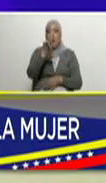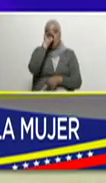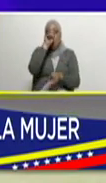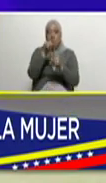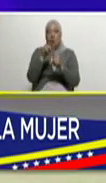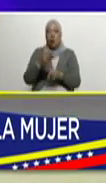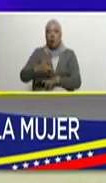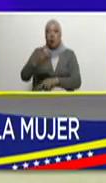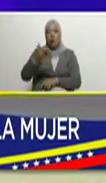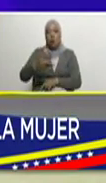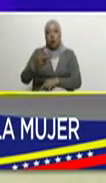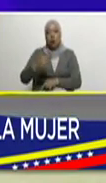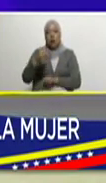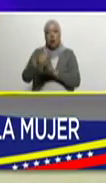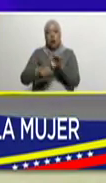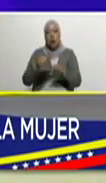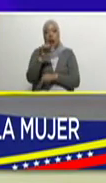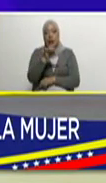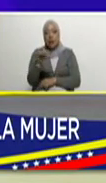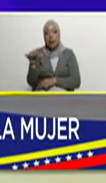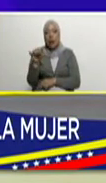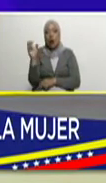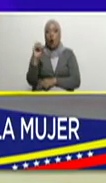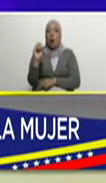de prioridad diaria, semanal, mensual,